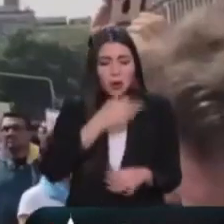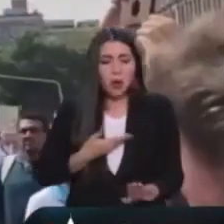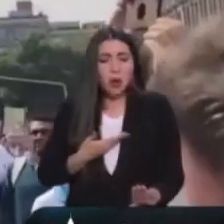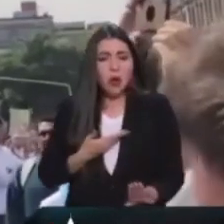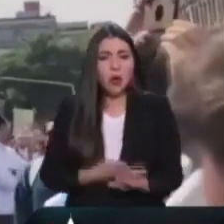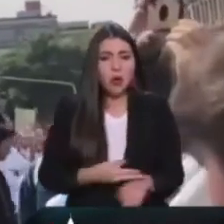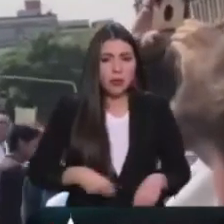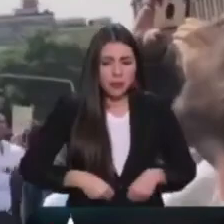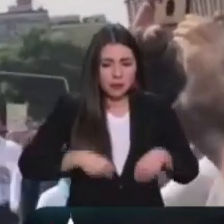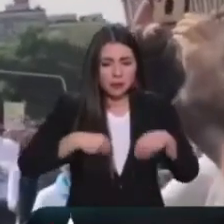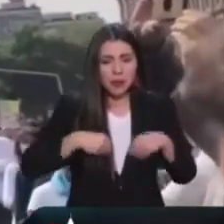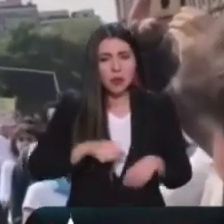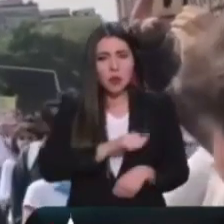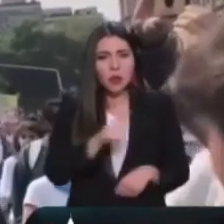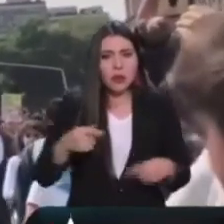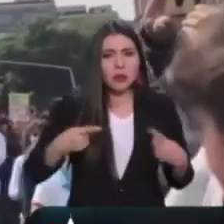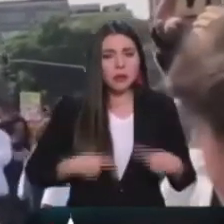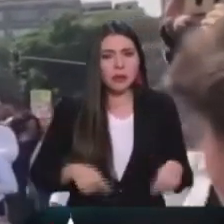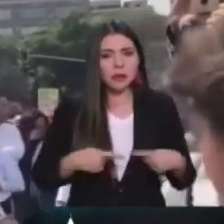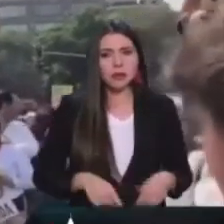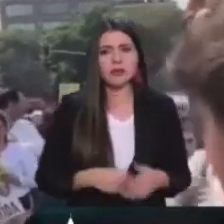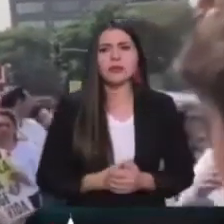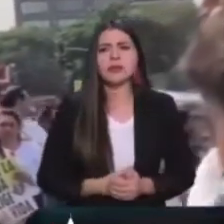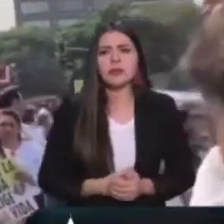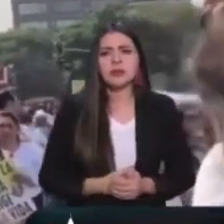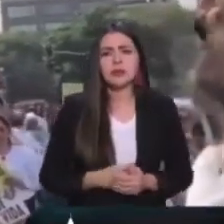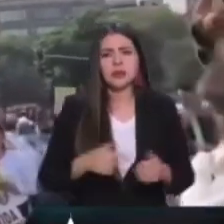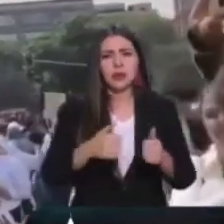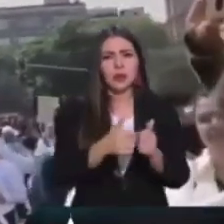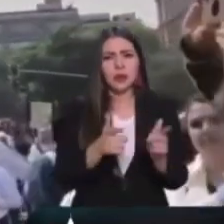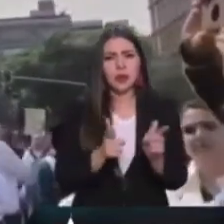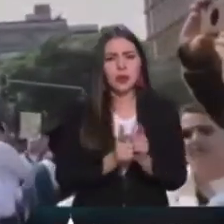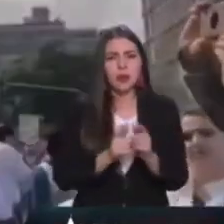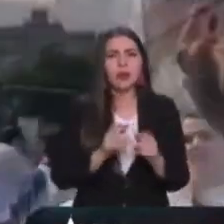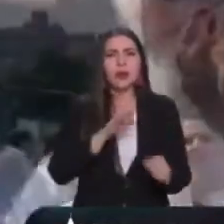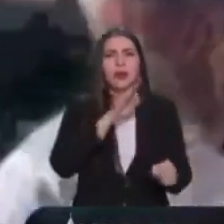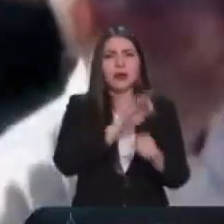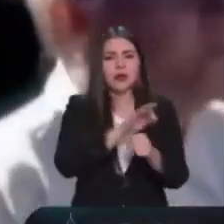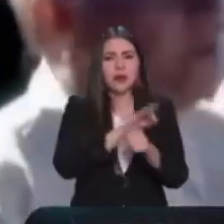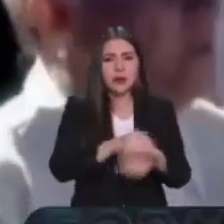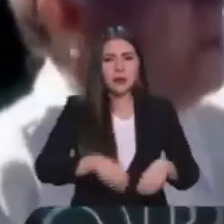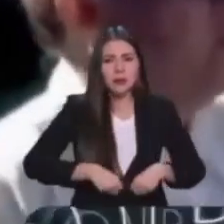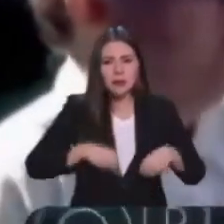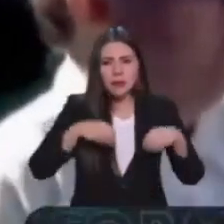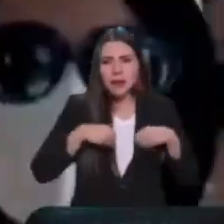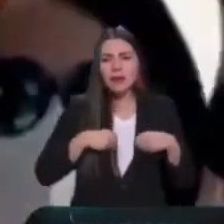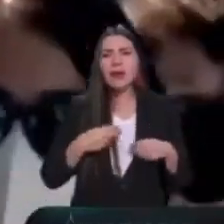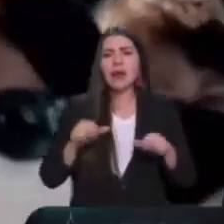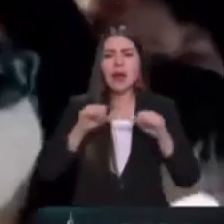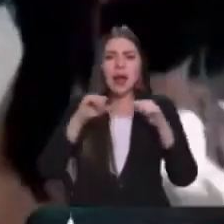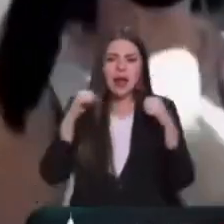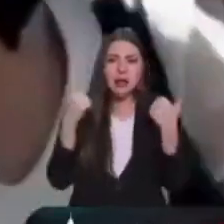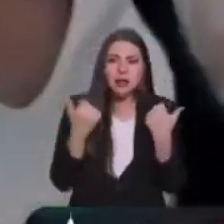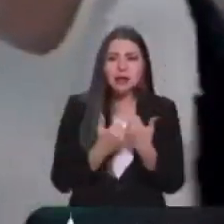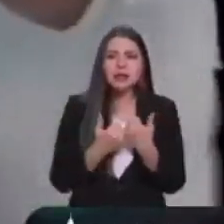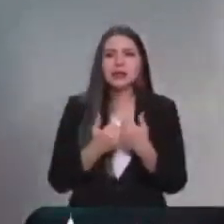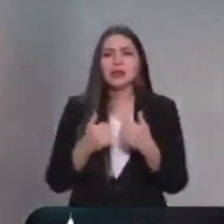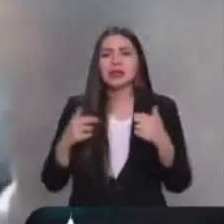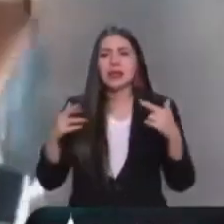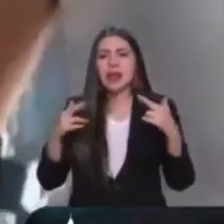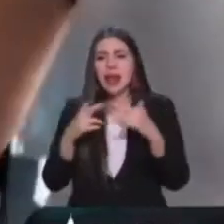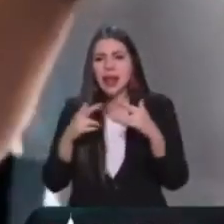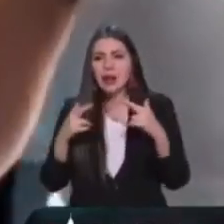humano. Movimientos por vida, políticos en defensa de la vida, influencers, profesionales, asociaciones civiles y religiosas